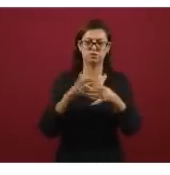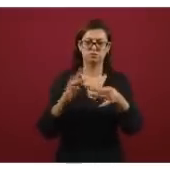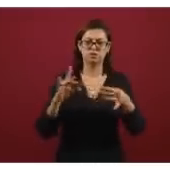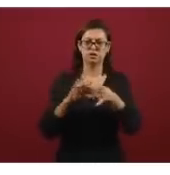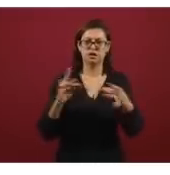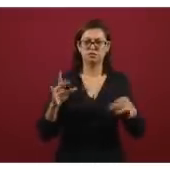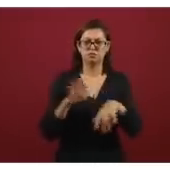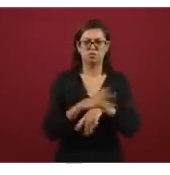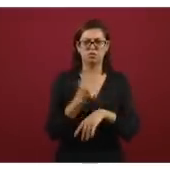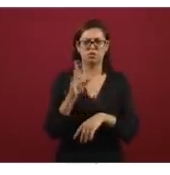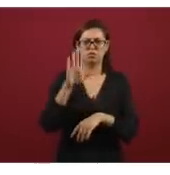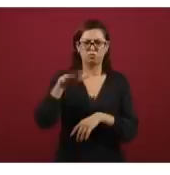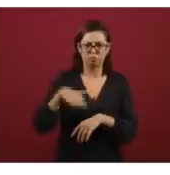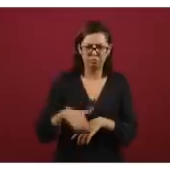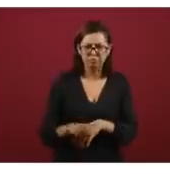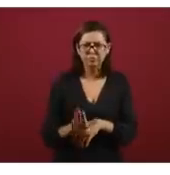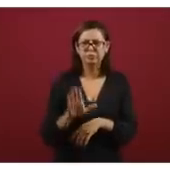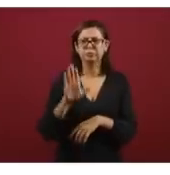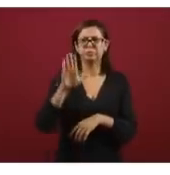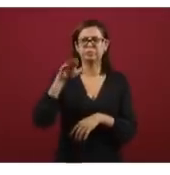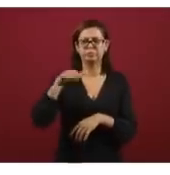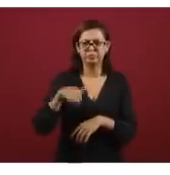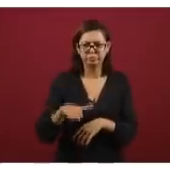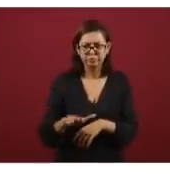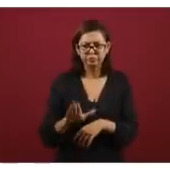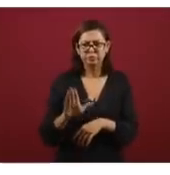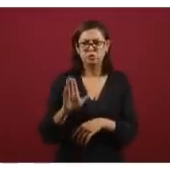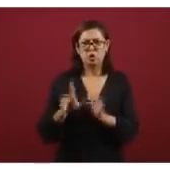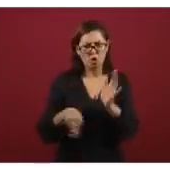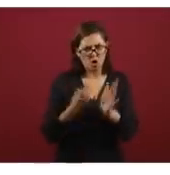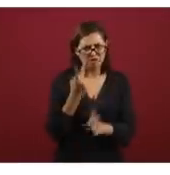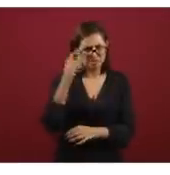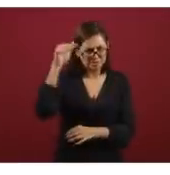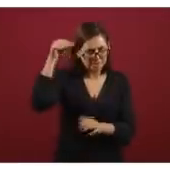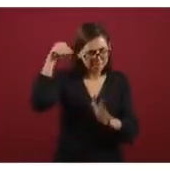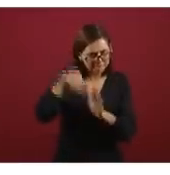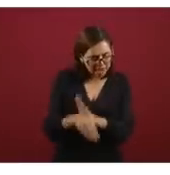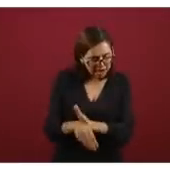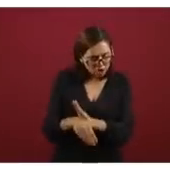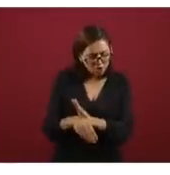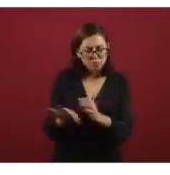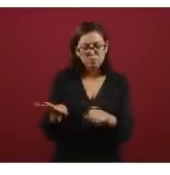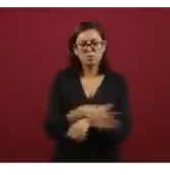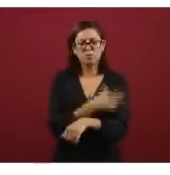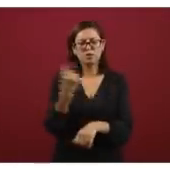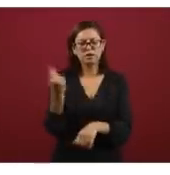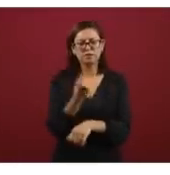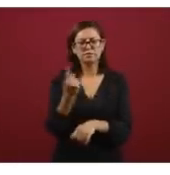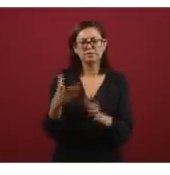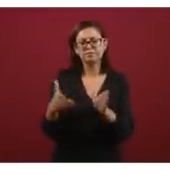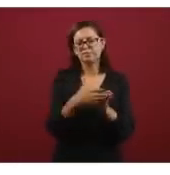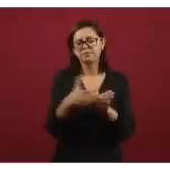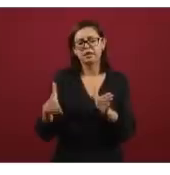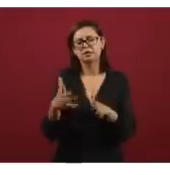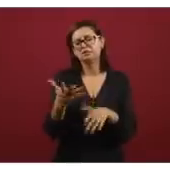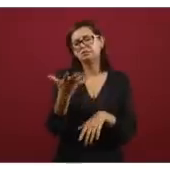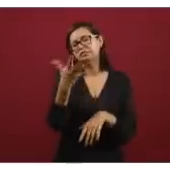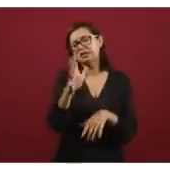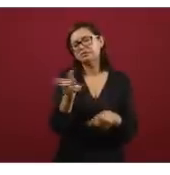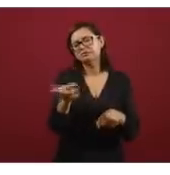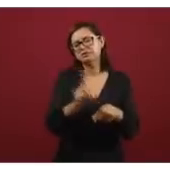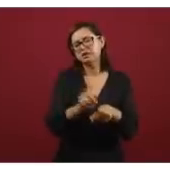razón. Está programado este diferimiento de la producción que va a durar alrededor de 10 días, 9